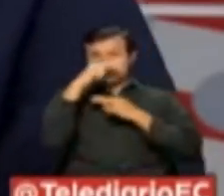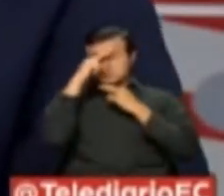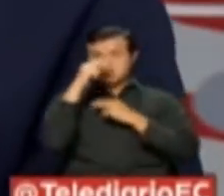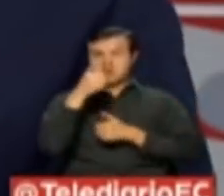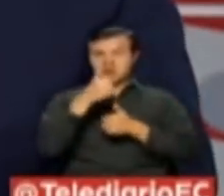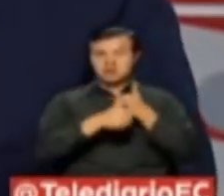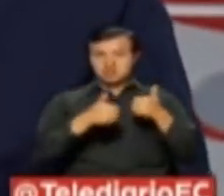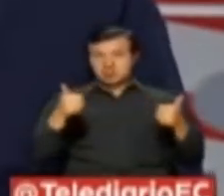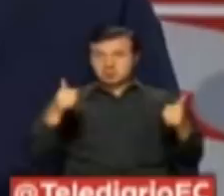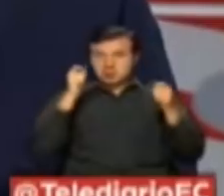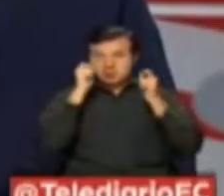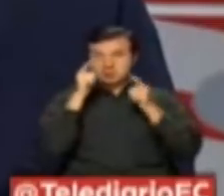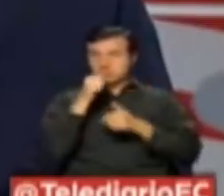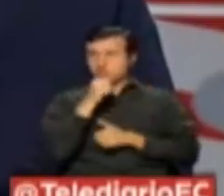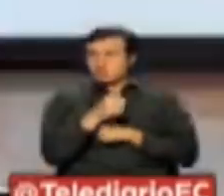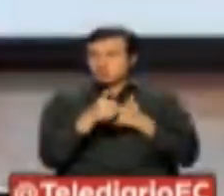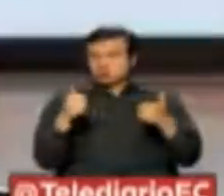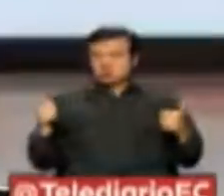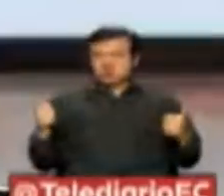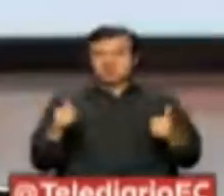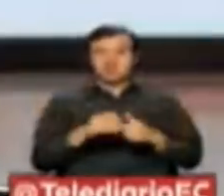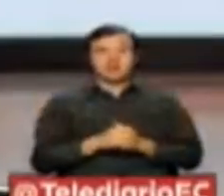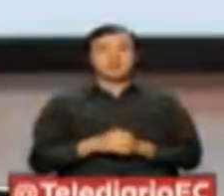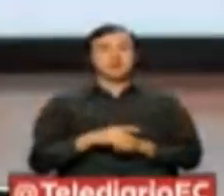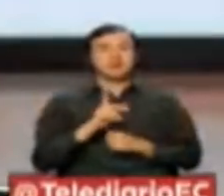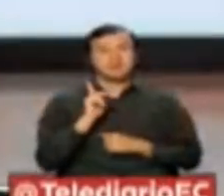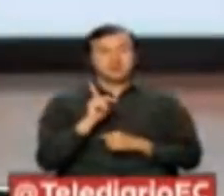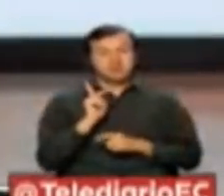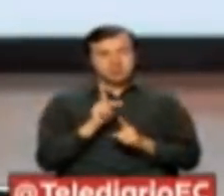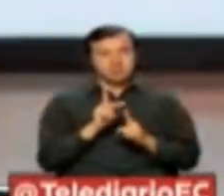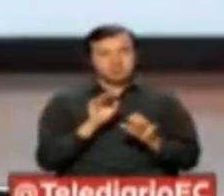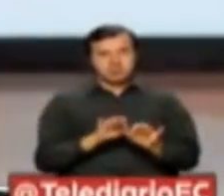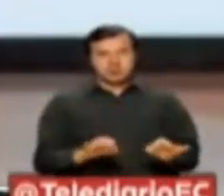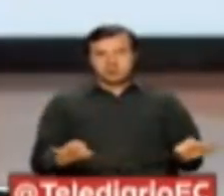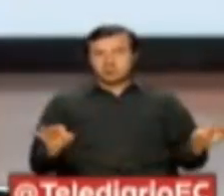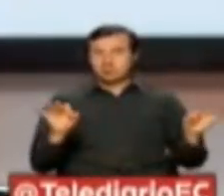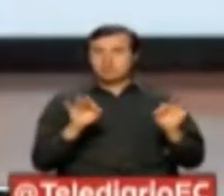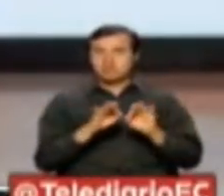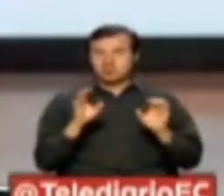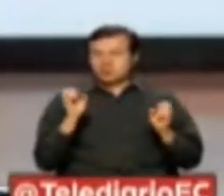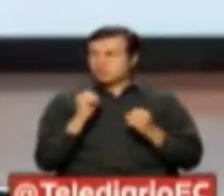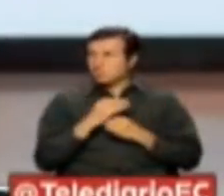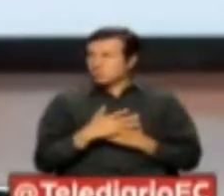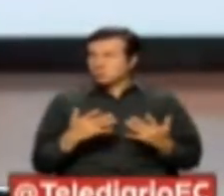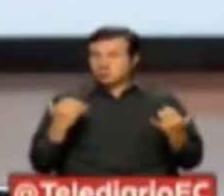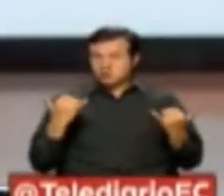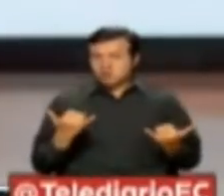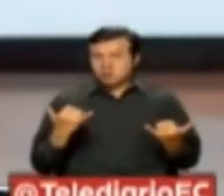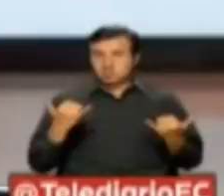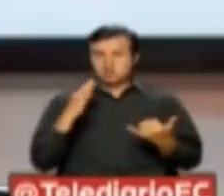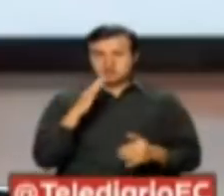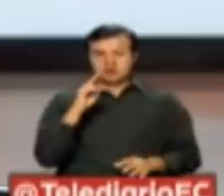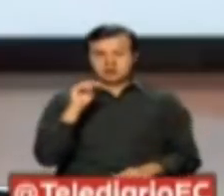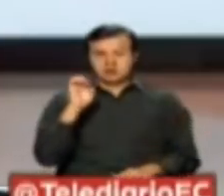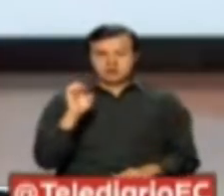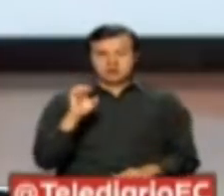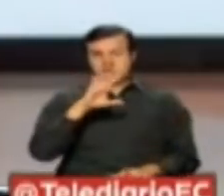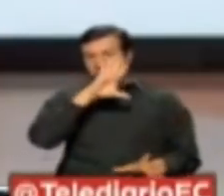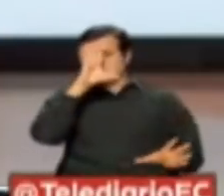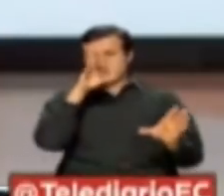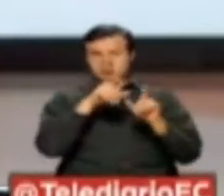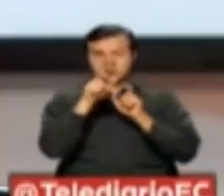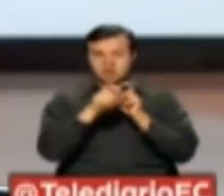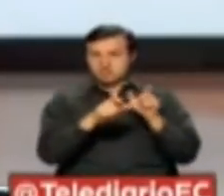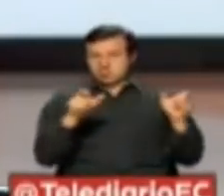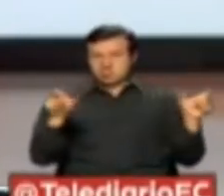estén pendientes frank eduardo algo que es muy importante y yo creo que es el momento en que el cn y todos los que